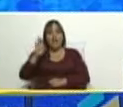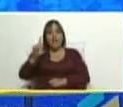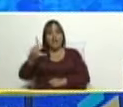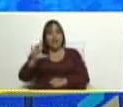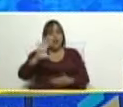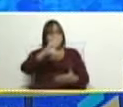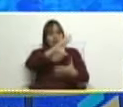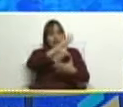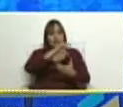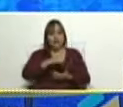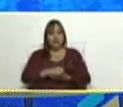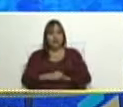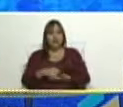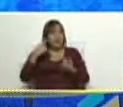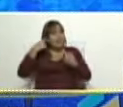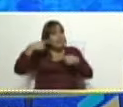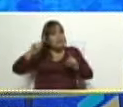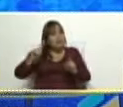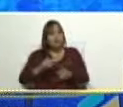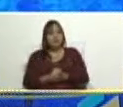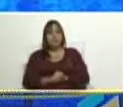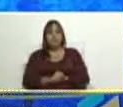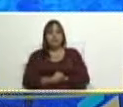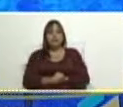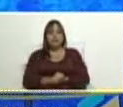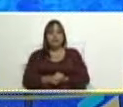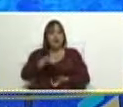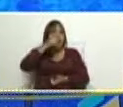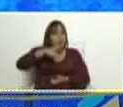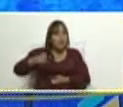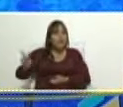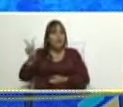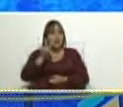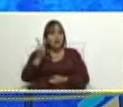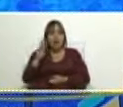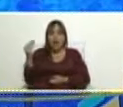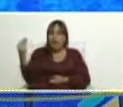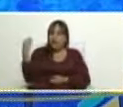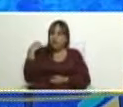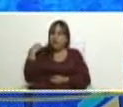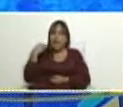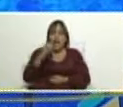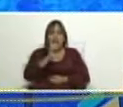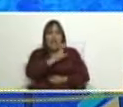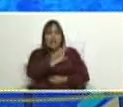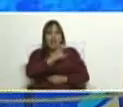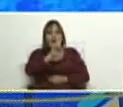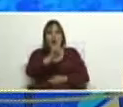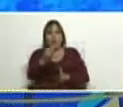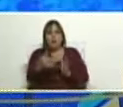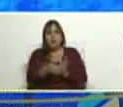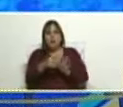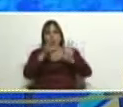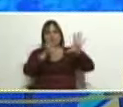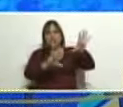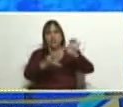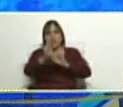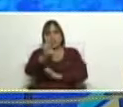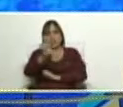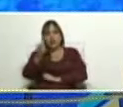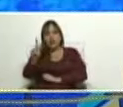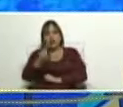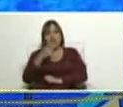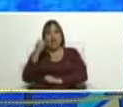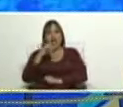Quizás cuando el pueblo de Venezuela supo por allá en enero de 1831 que